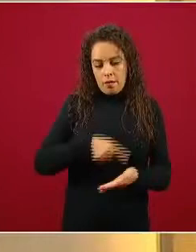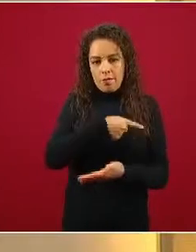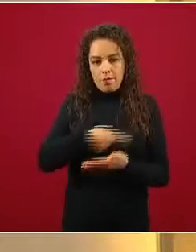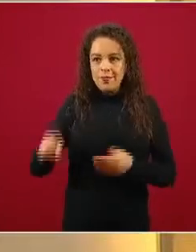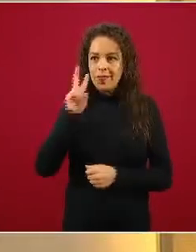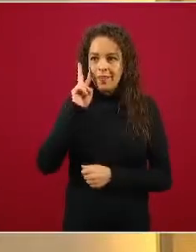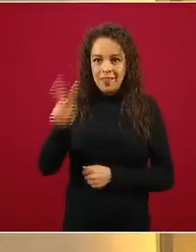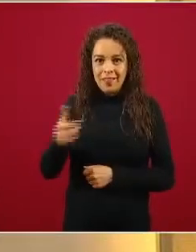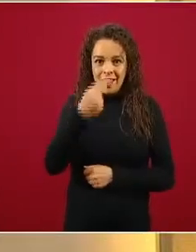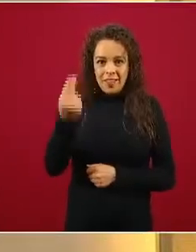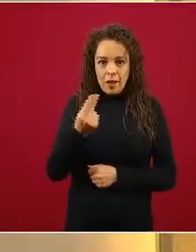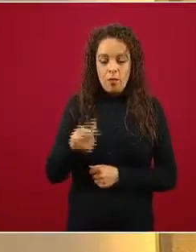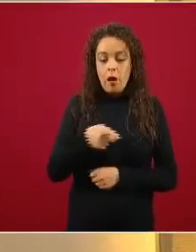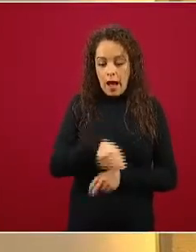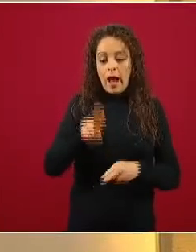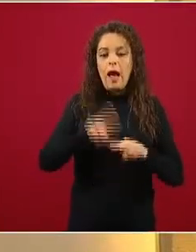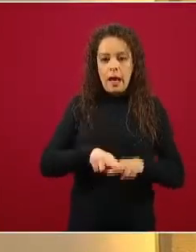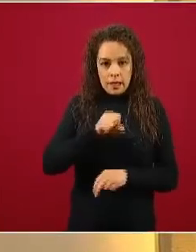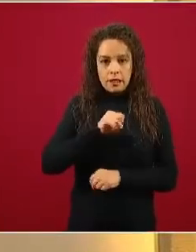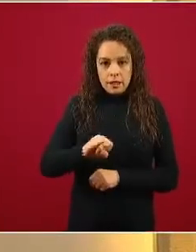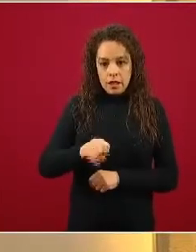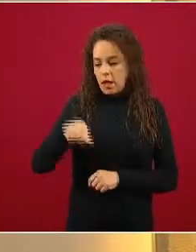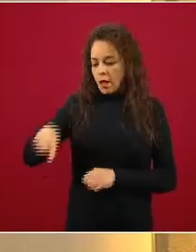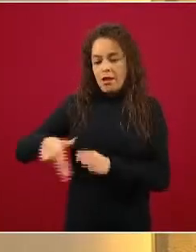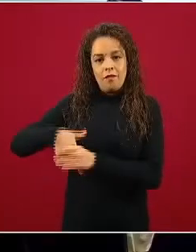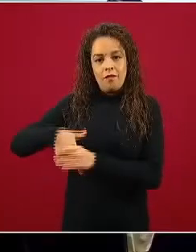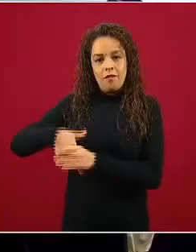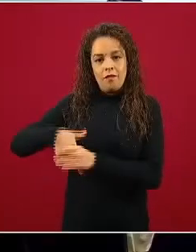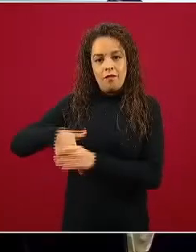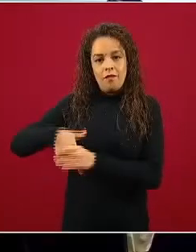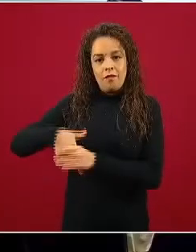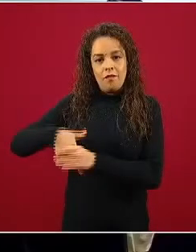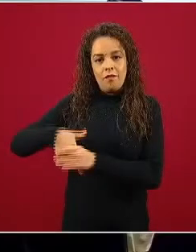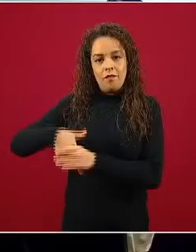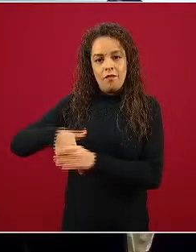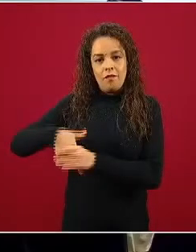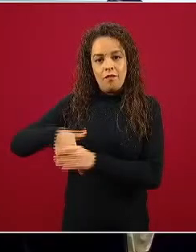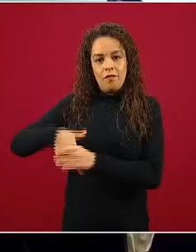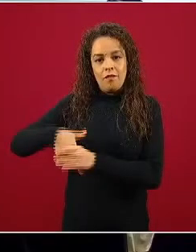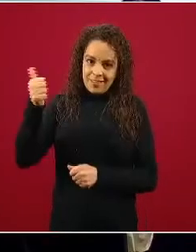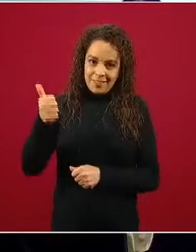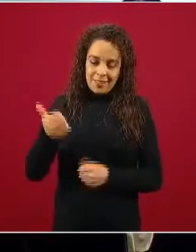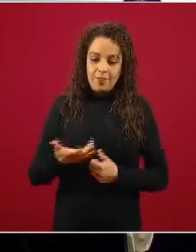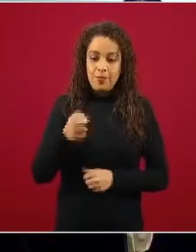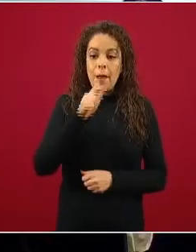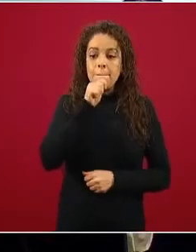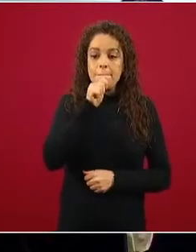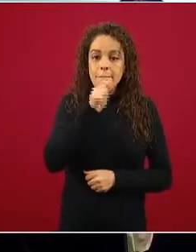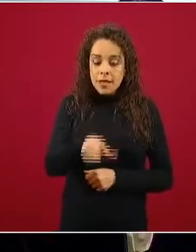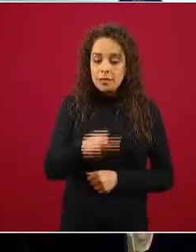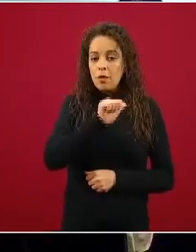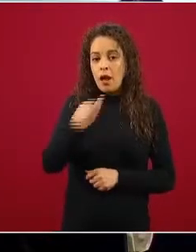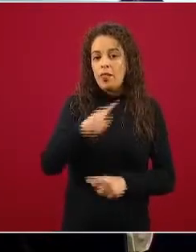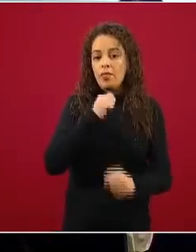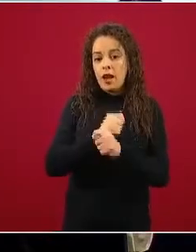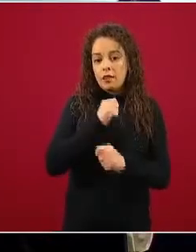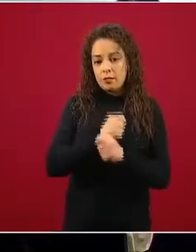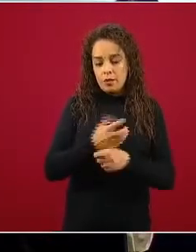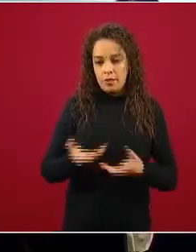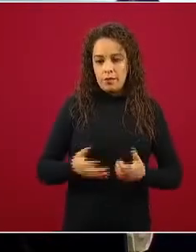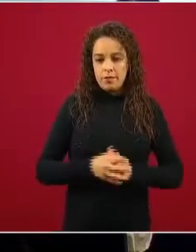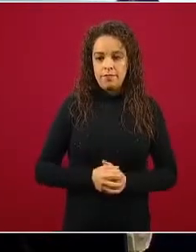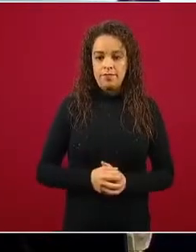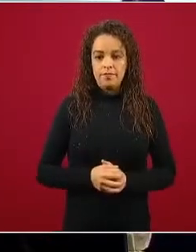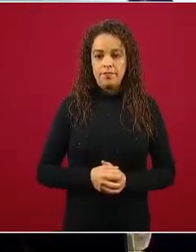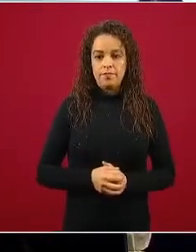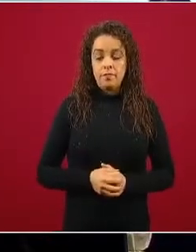no. La siguiente, lo mismo ocurre en áreas de transporte. El equipo de protección personal, aquí es bien